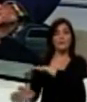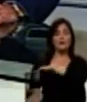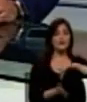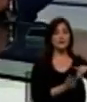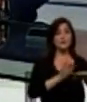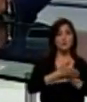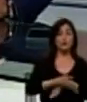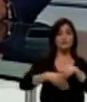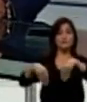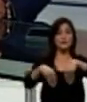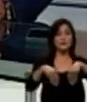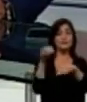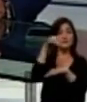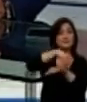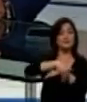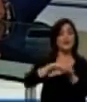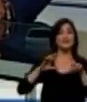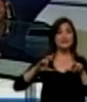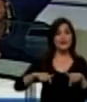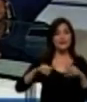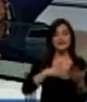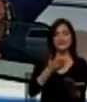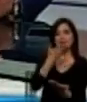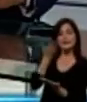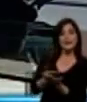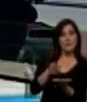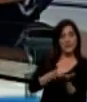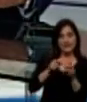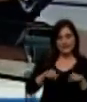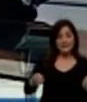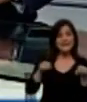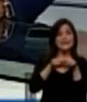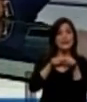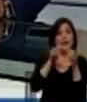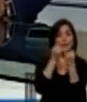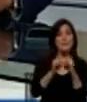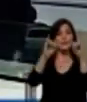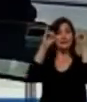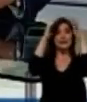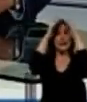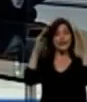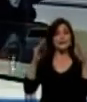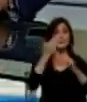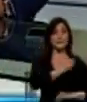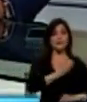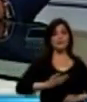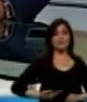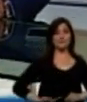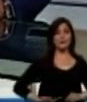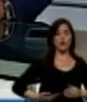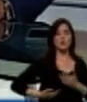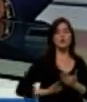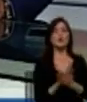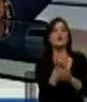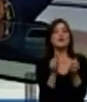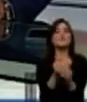de varias actividades durante la tarde, Lenín Moreno llegó a la Plaza de la Independencia, ya está en el Palacio de Carondelet, posesionando a su